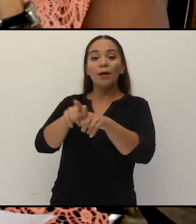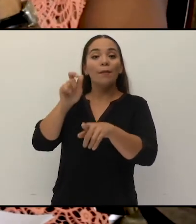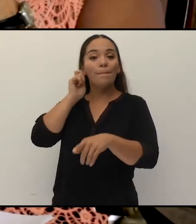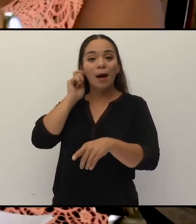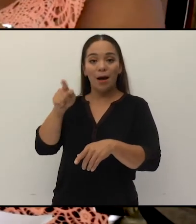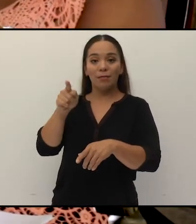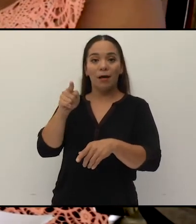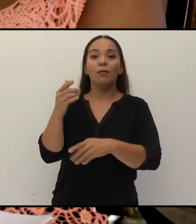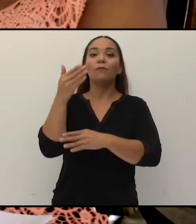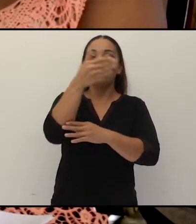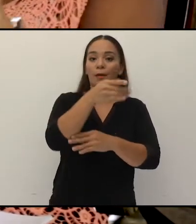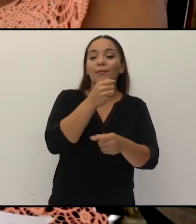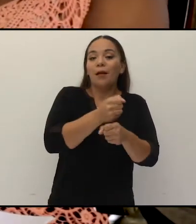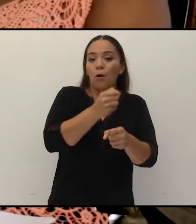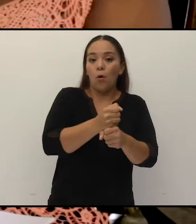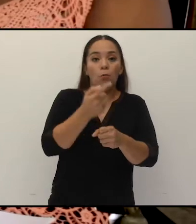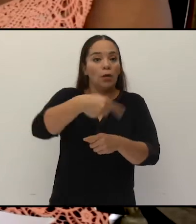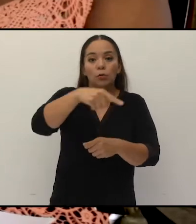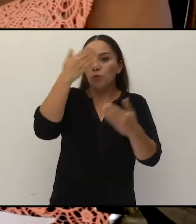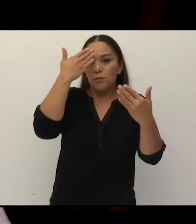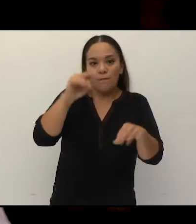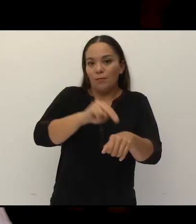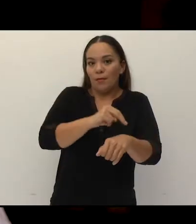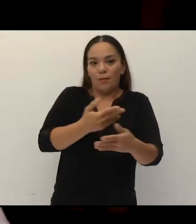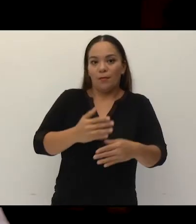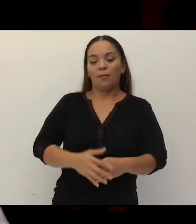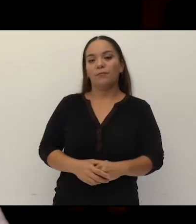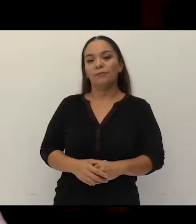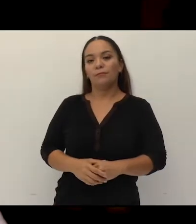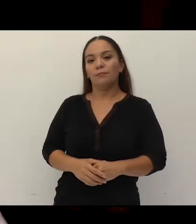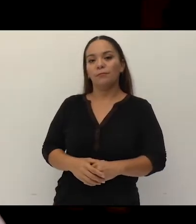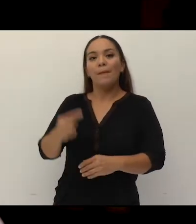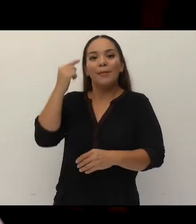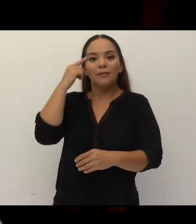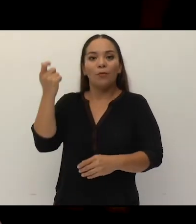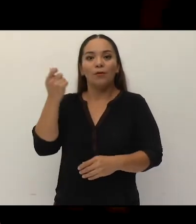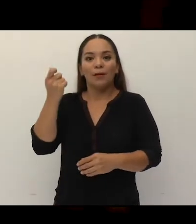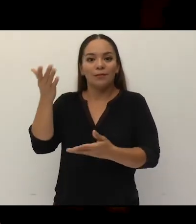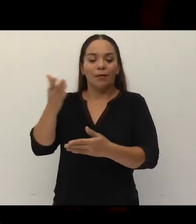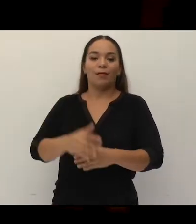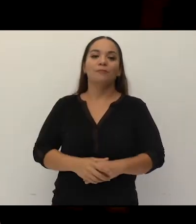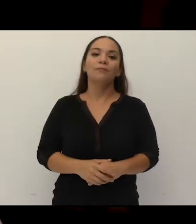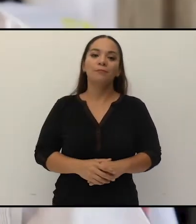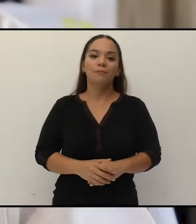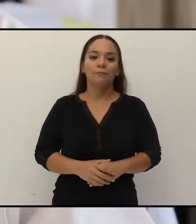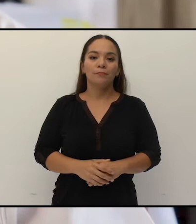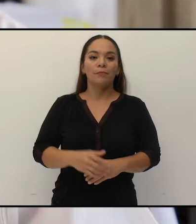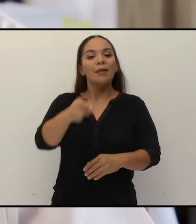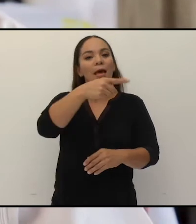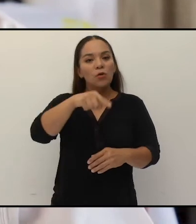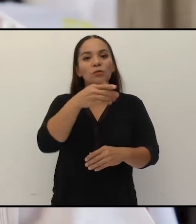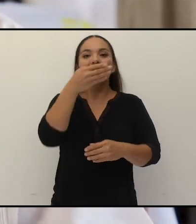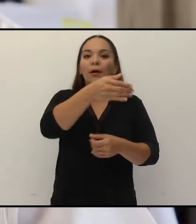sister went and worked, but they didn't know she was black. They think she was a Guanacasteca. They think she was a Guanacasteca. Dice que